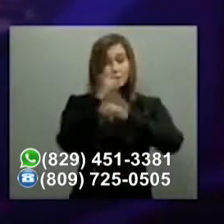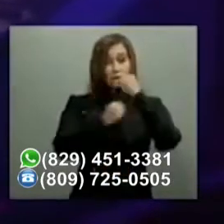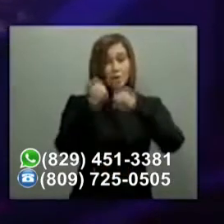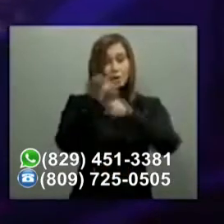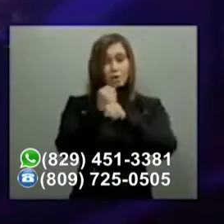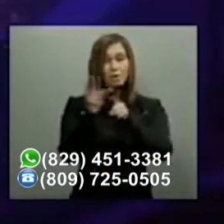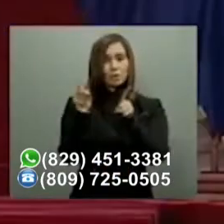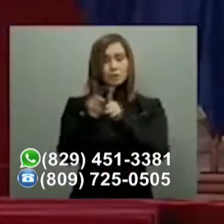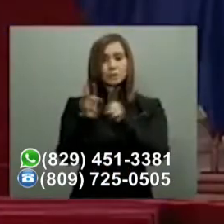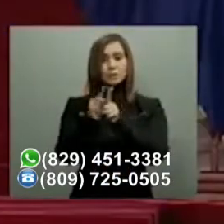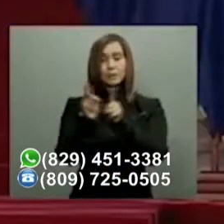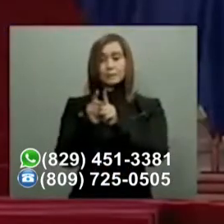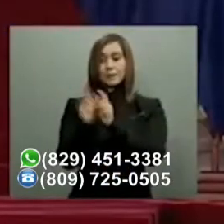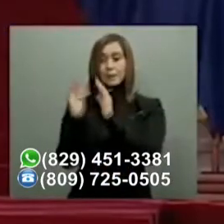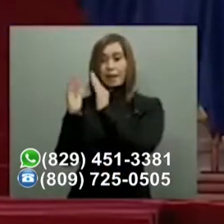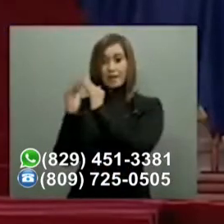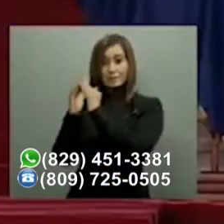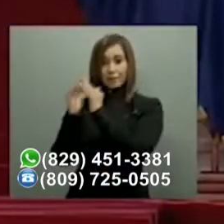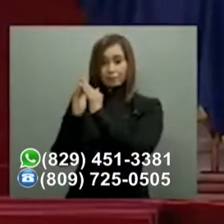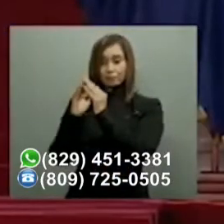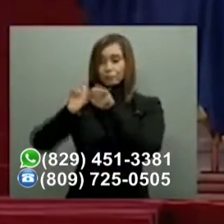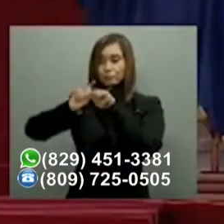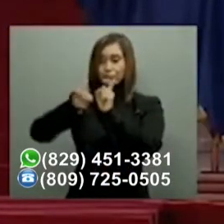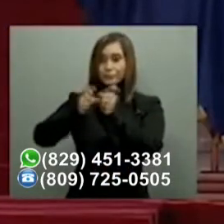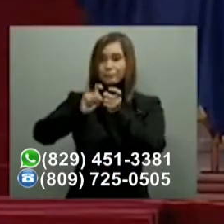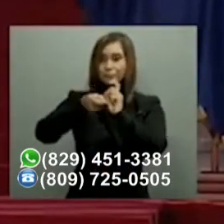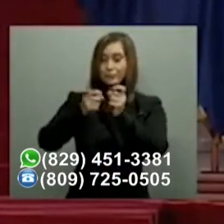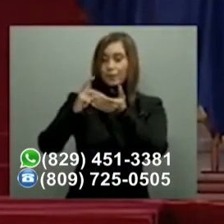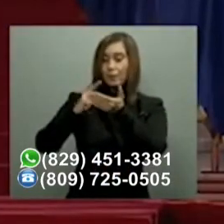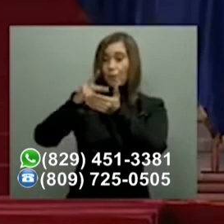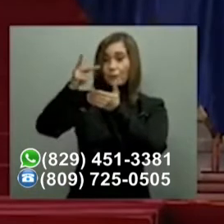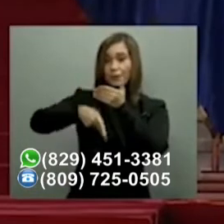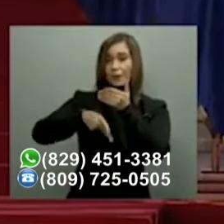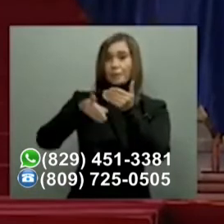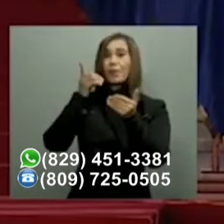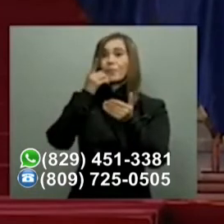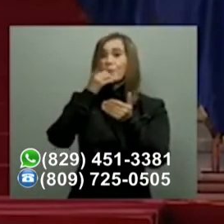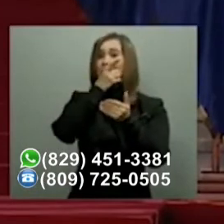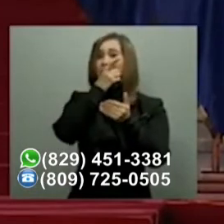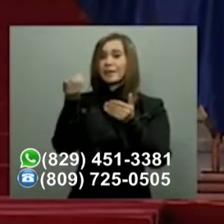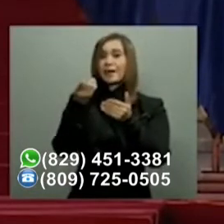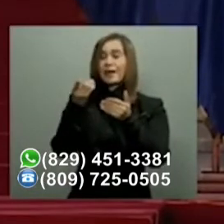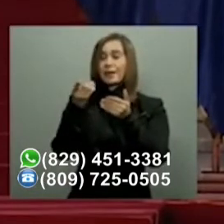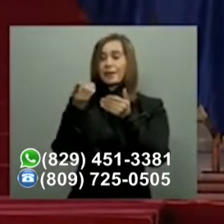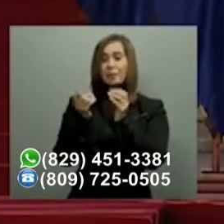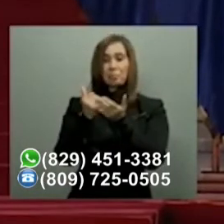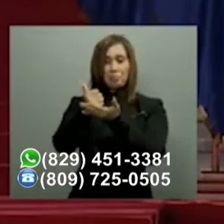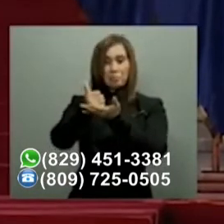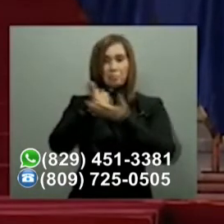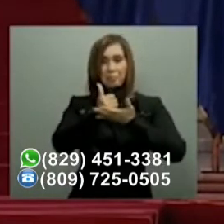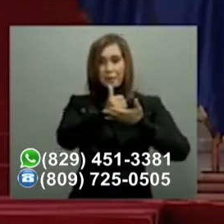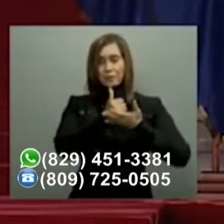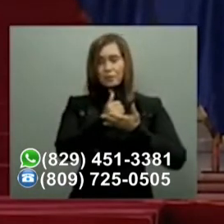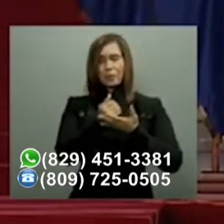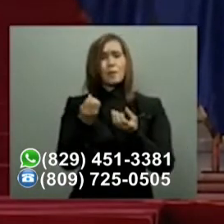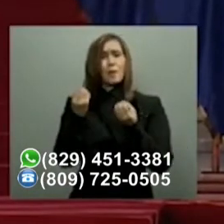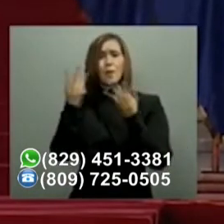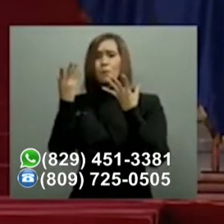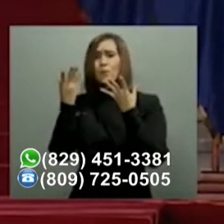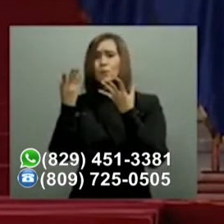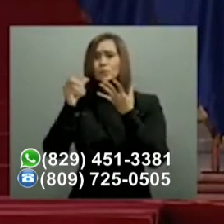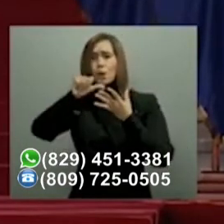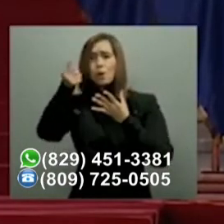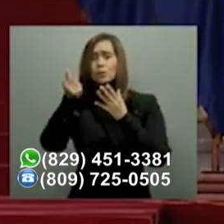presenciado por representantes del cuerpo diplomático acreditado en el país la iglesia católica legisladores